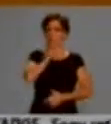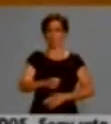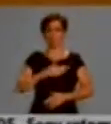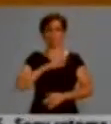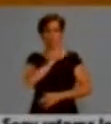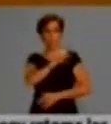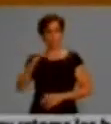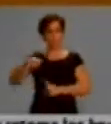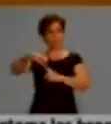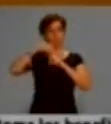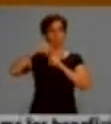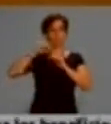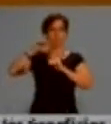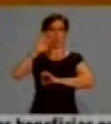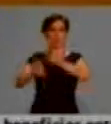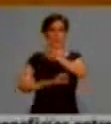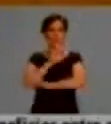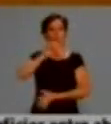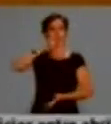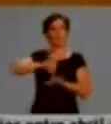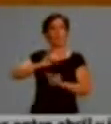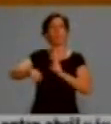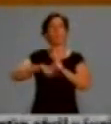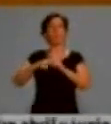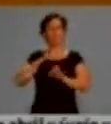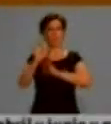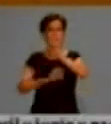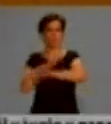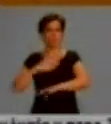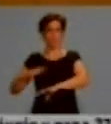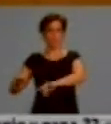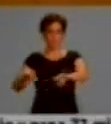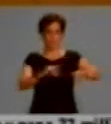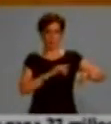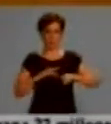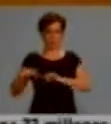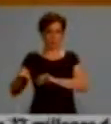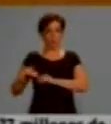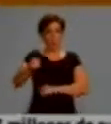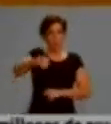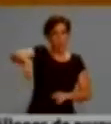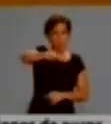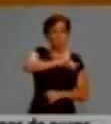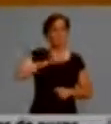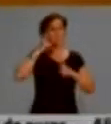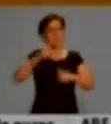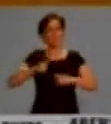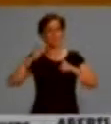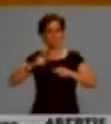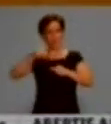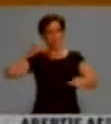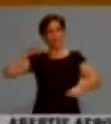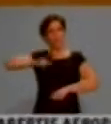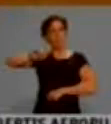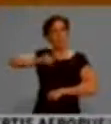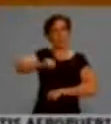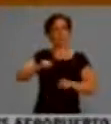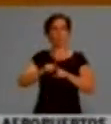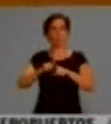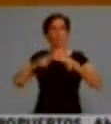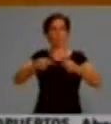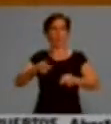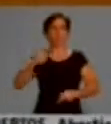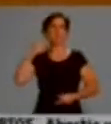organización central y a muchas de sus organizaciones territoriales. Ustedes trataron durante unos meses de amedrentar a todo el